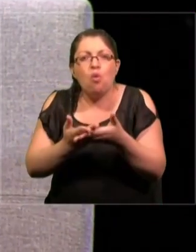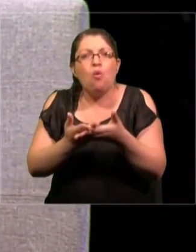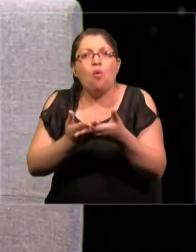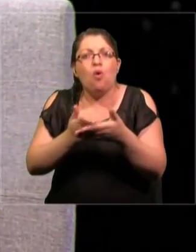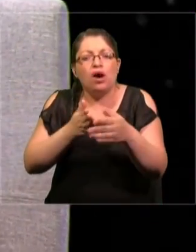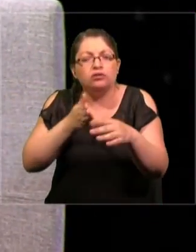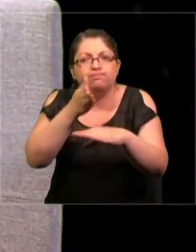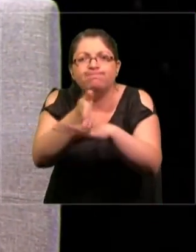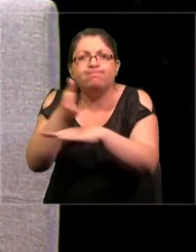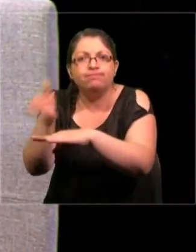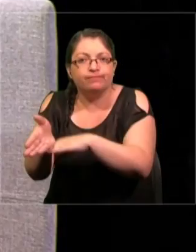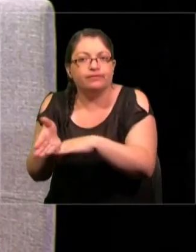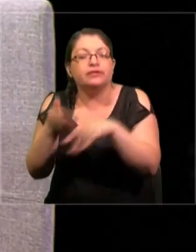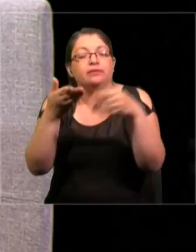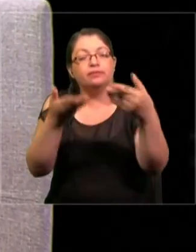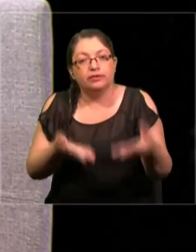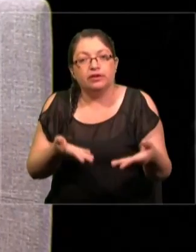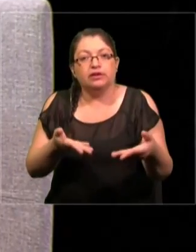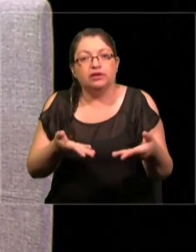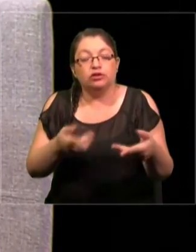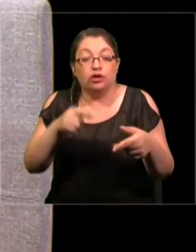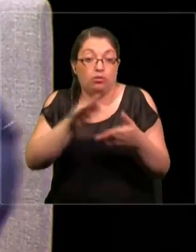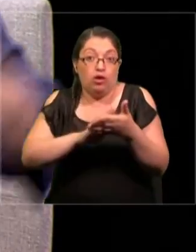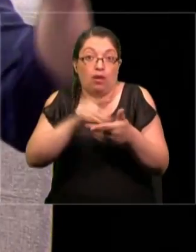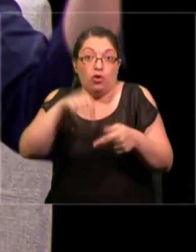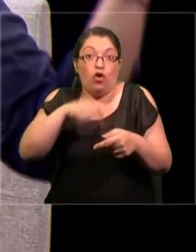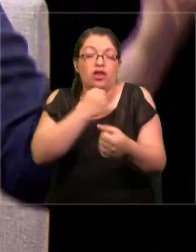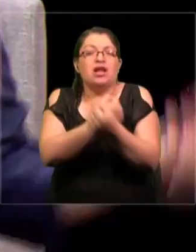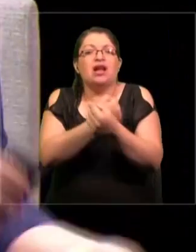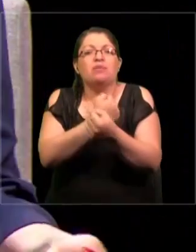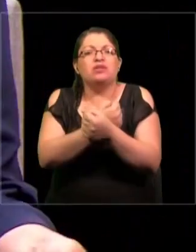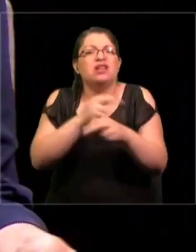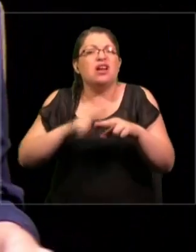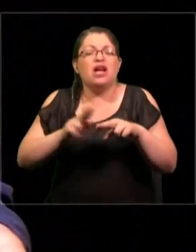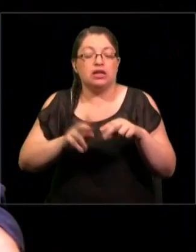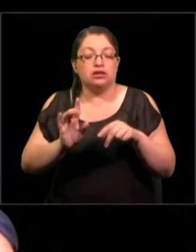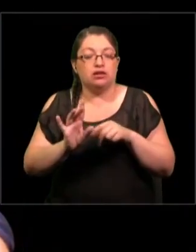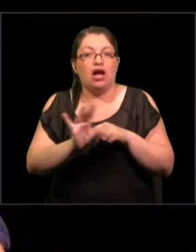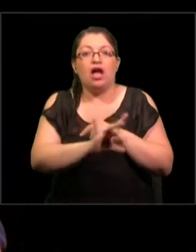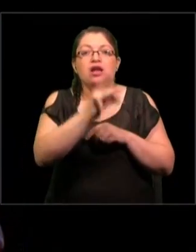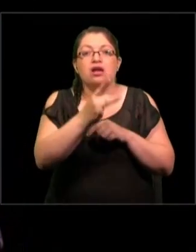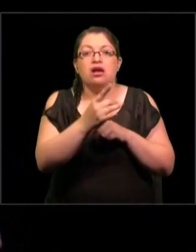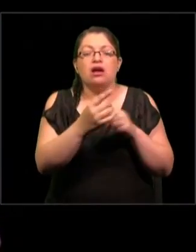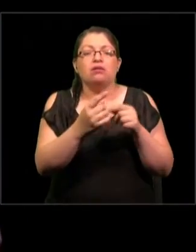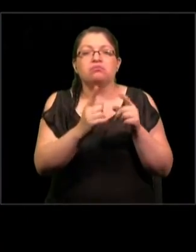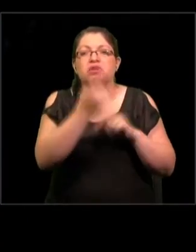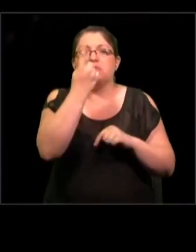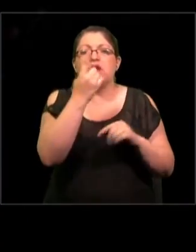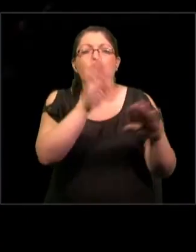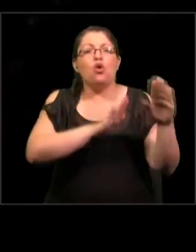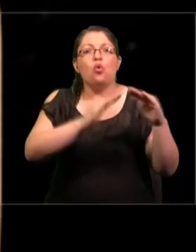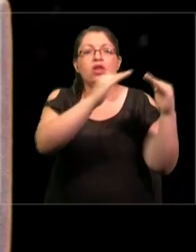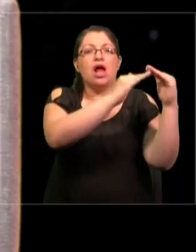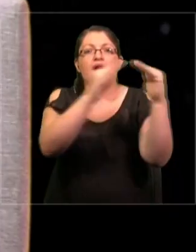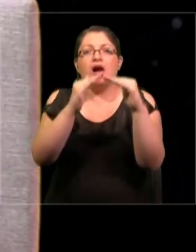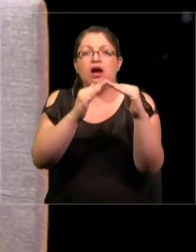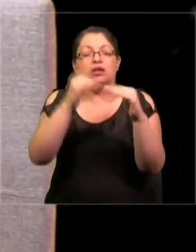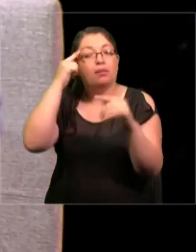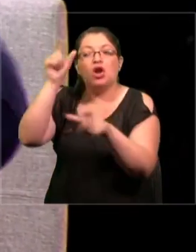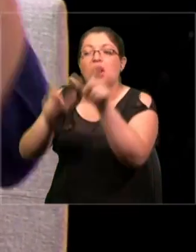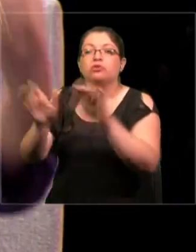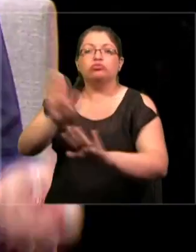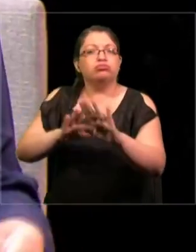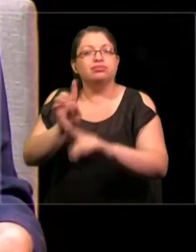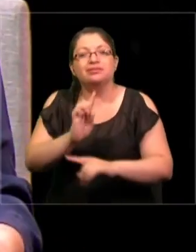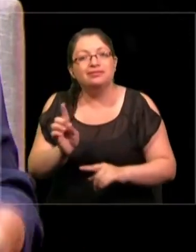Y por eso es que la policía hoy día privilegia cuidar los bienes y no a las personas. Por